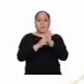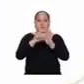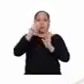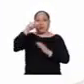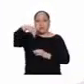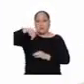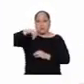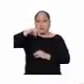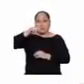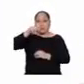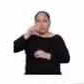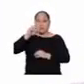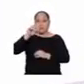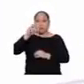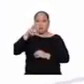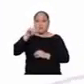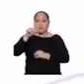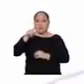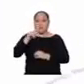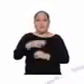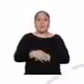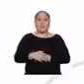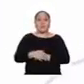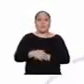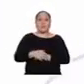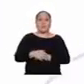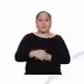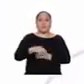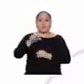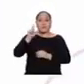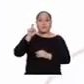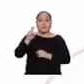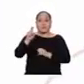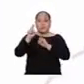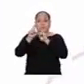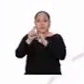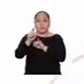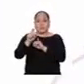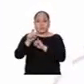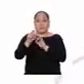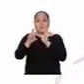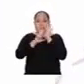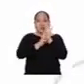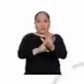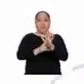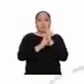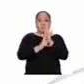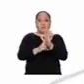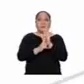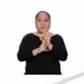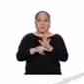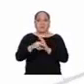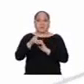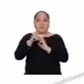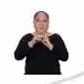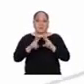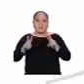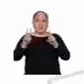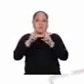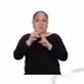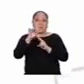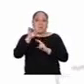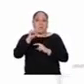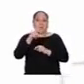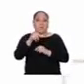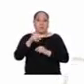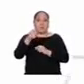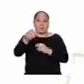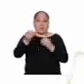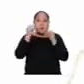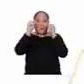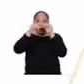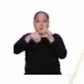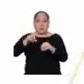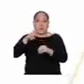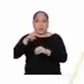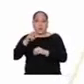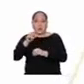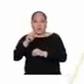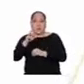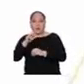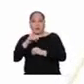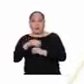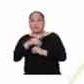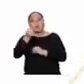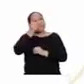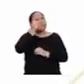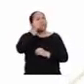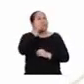intervalos, mientras que la variable X sub i representan a los valores que toman la variable.